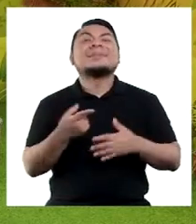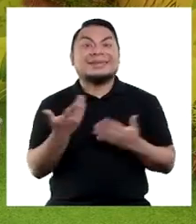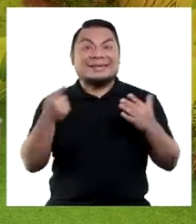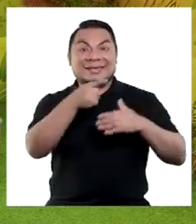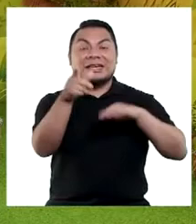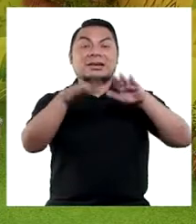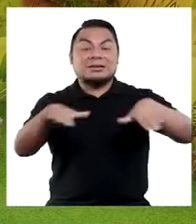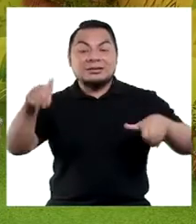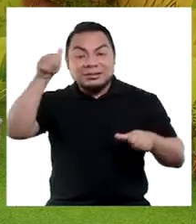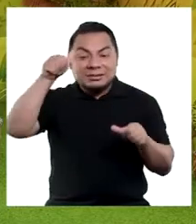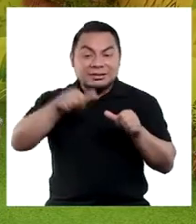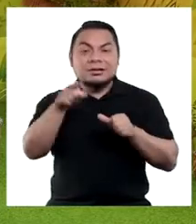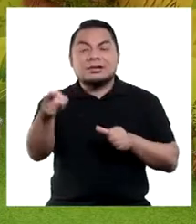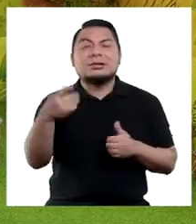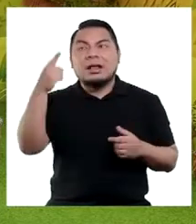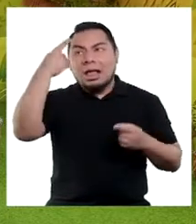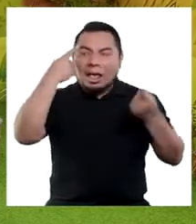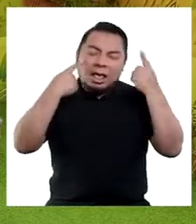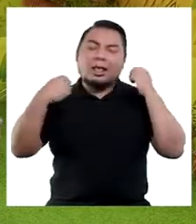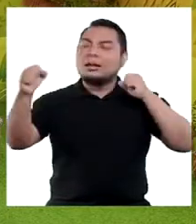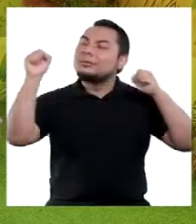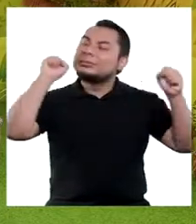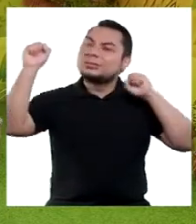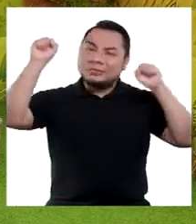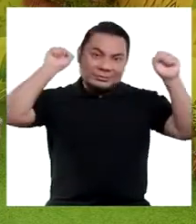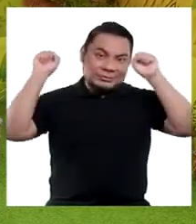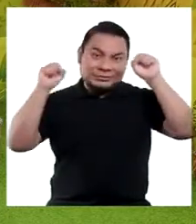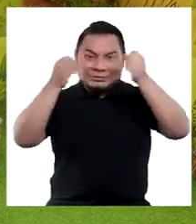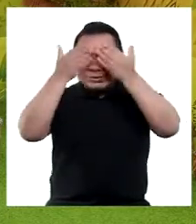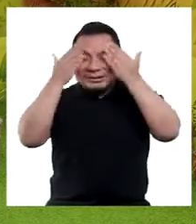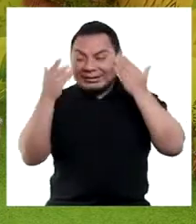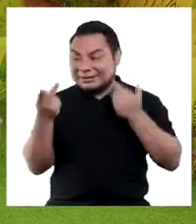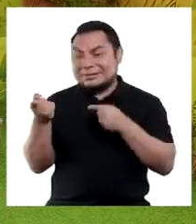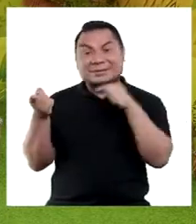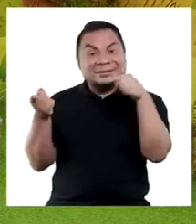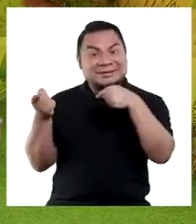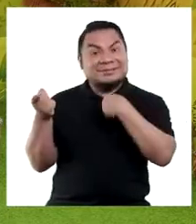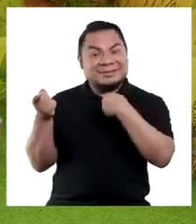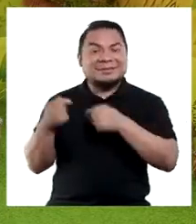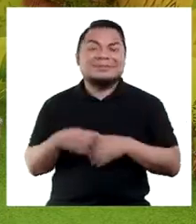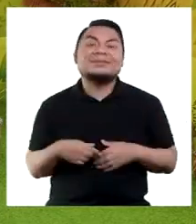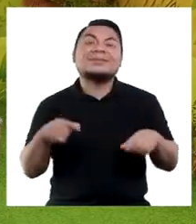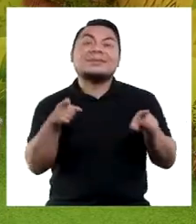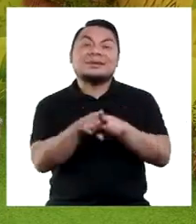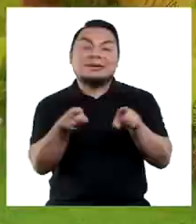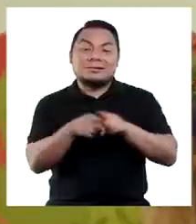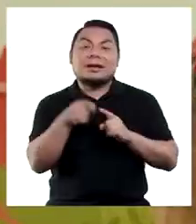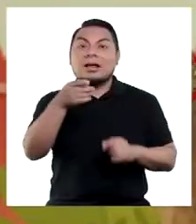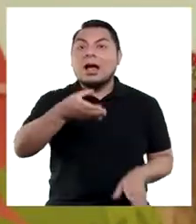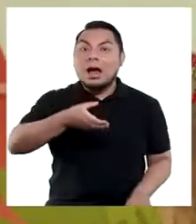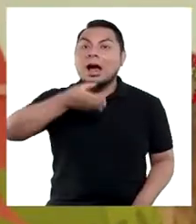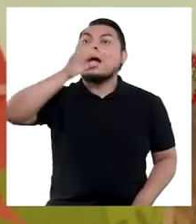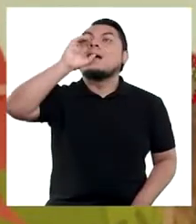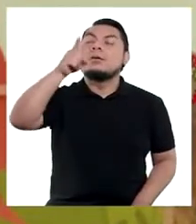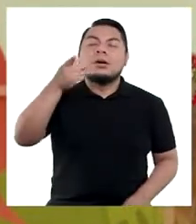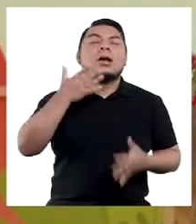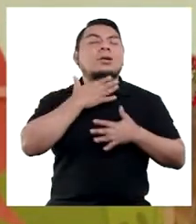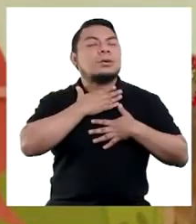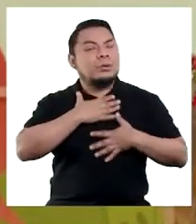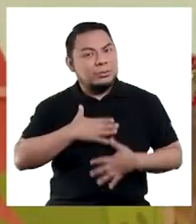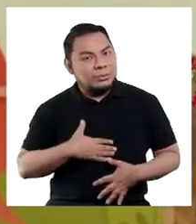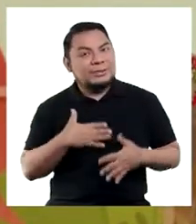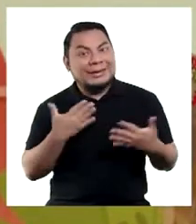millas niños recuerden secarse el sudor con una toalla aquí tengo la vía y también tomar agua